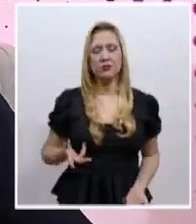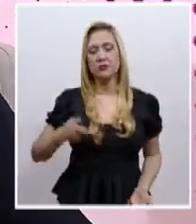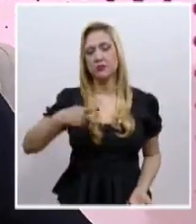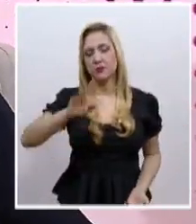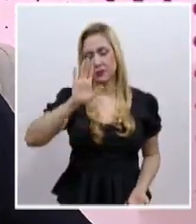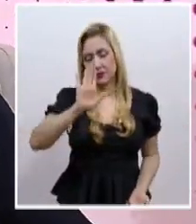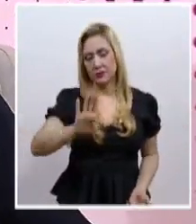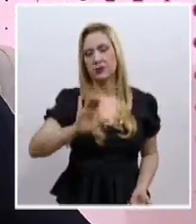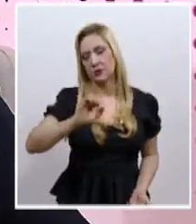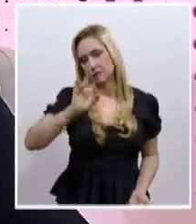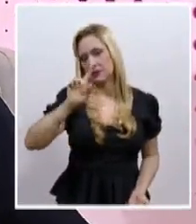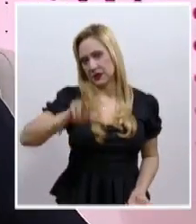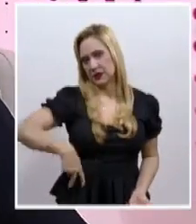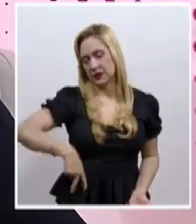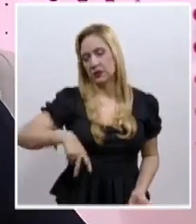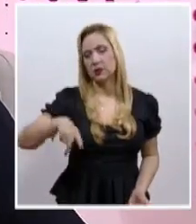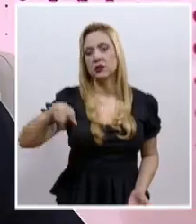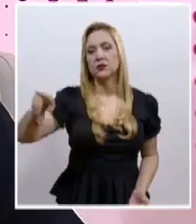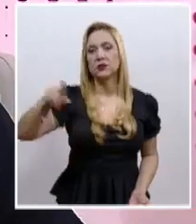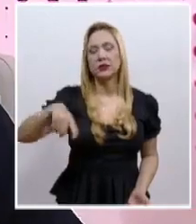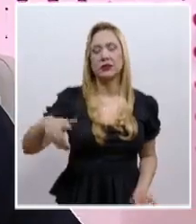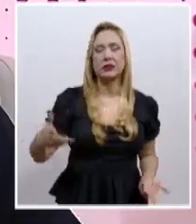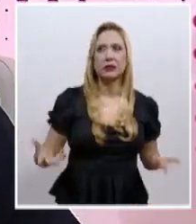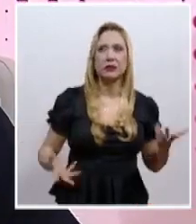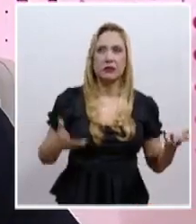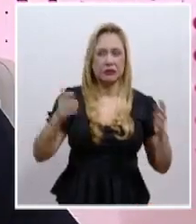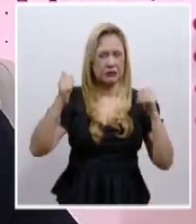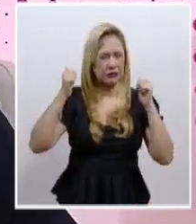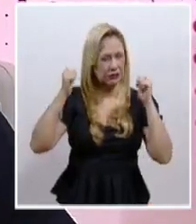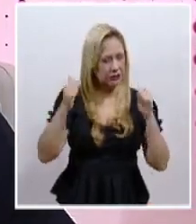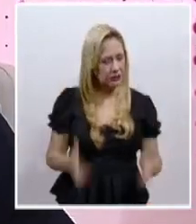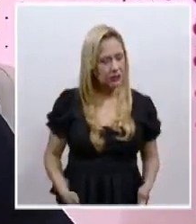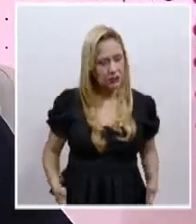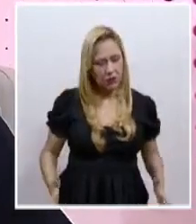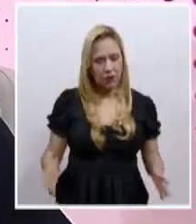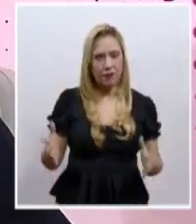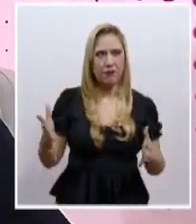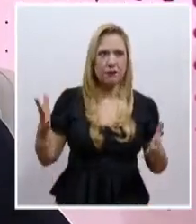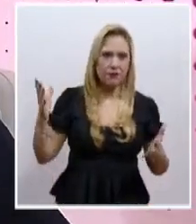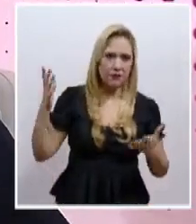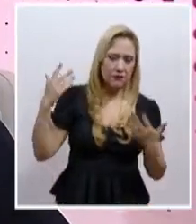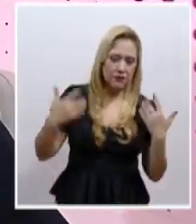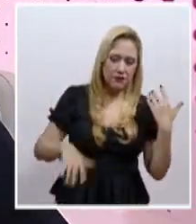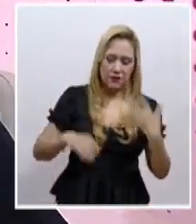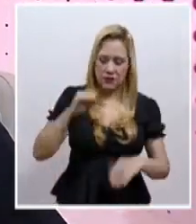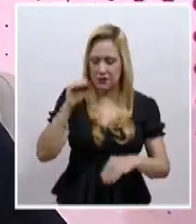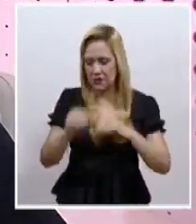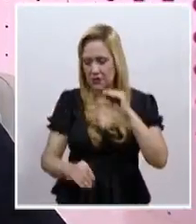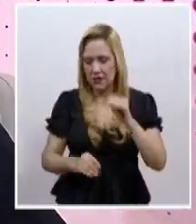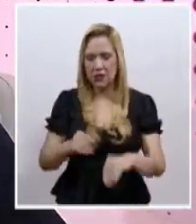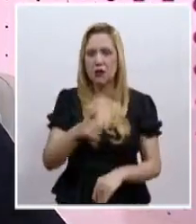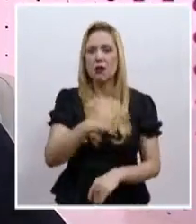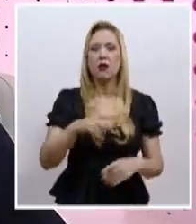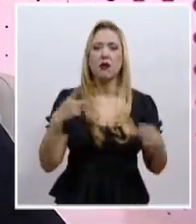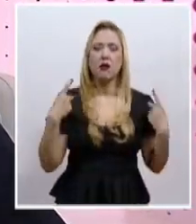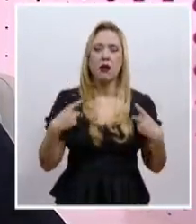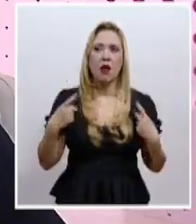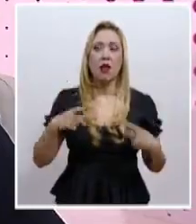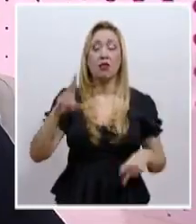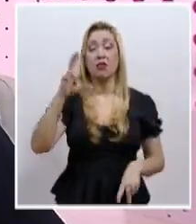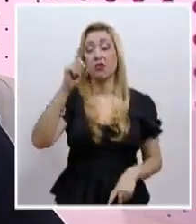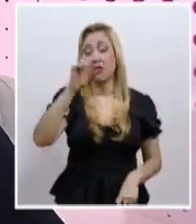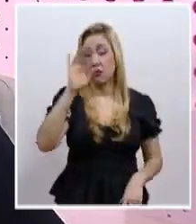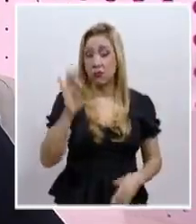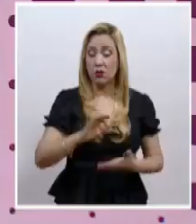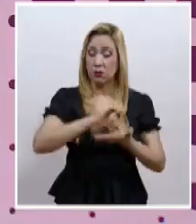el punto de vista de quienes soportan esa carga, es una carga pesada, ¿no? Todo el mundo contribuye con cerca de un